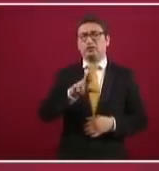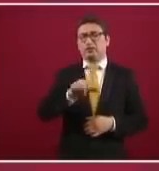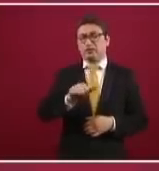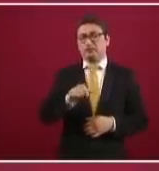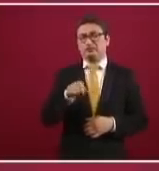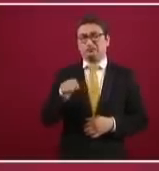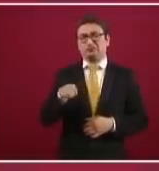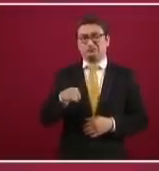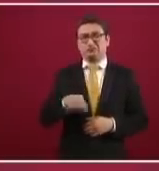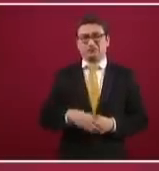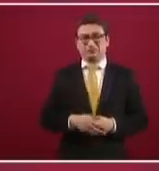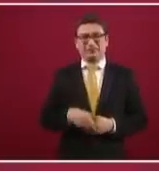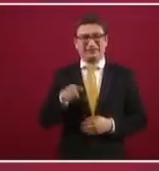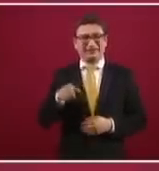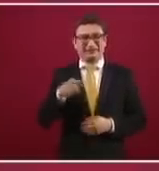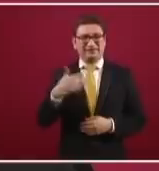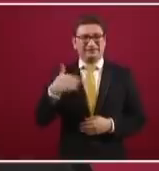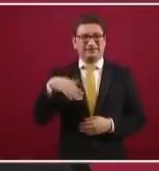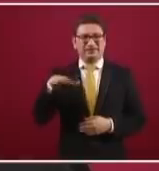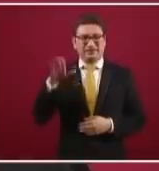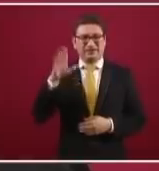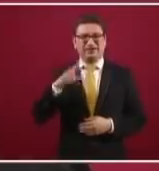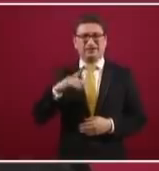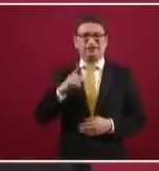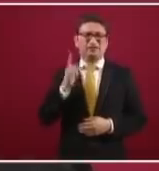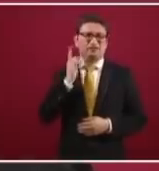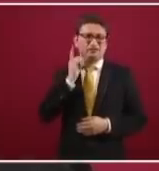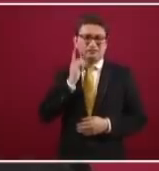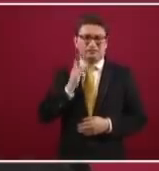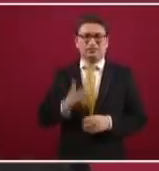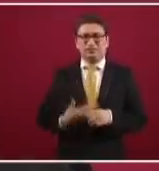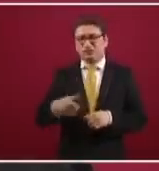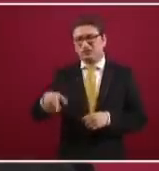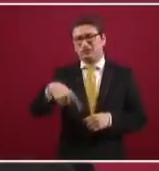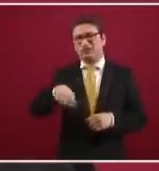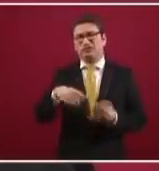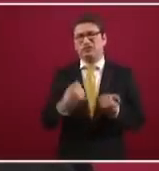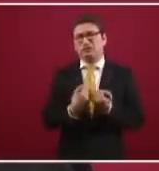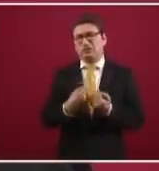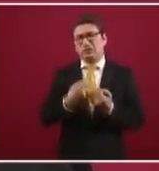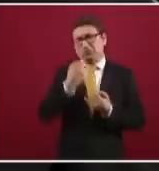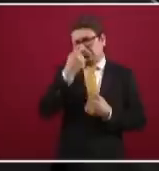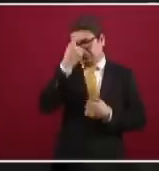Luis Cabrera, que fue legislador y escritor y